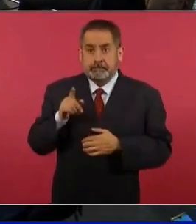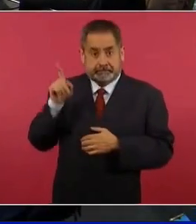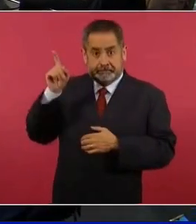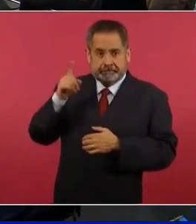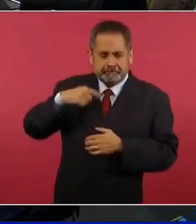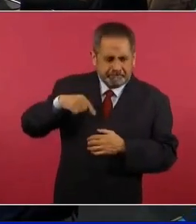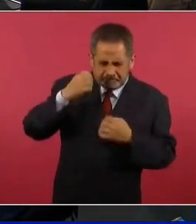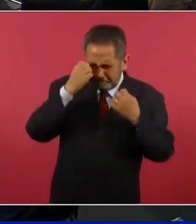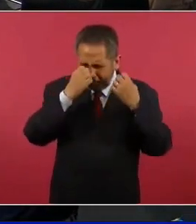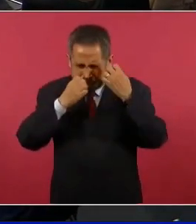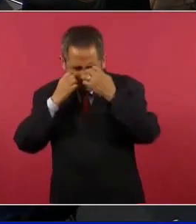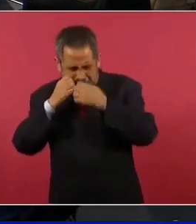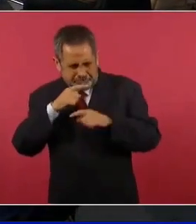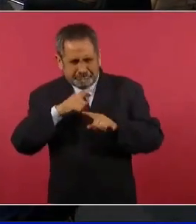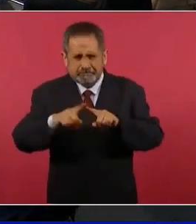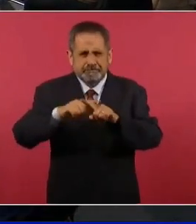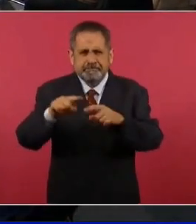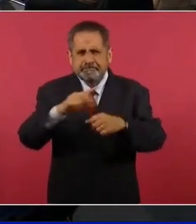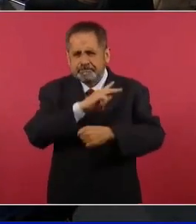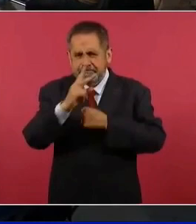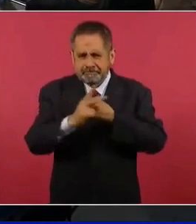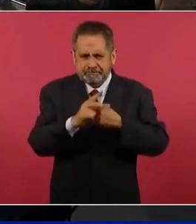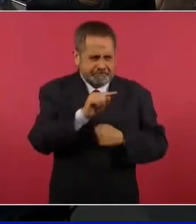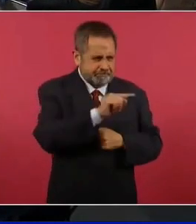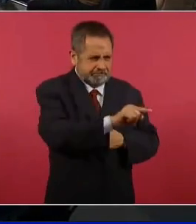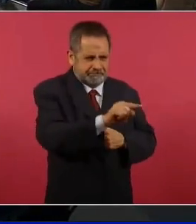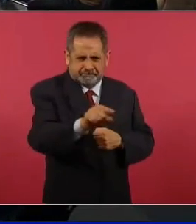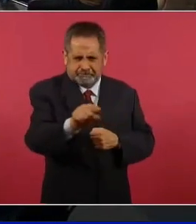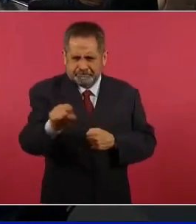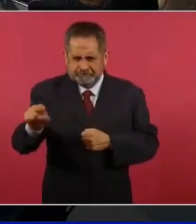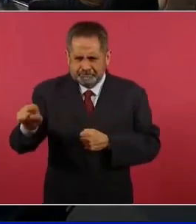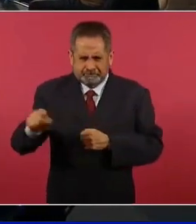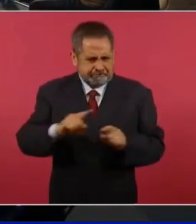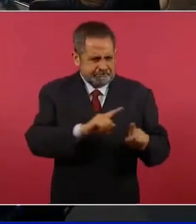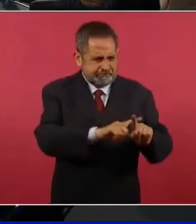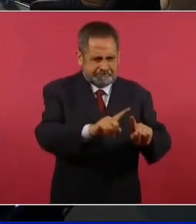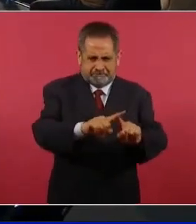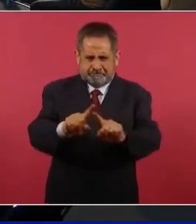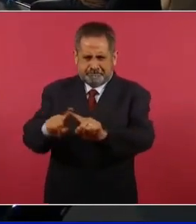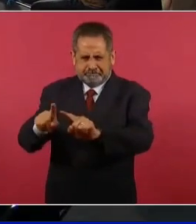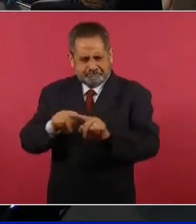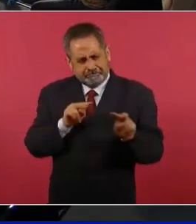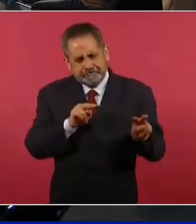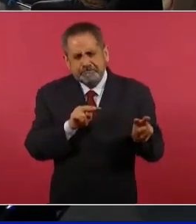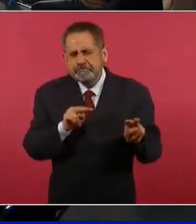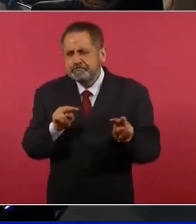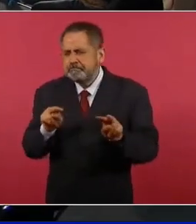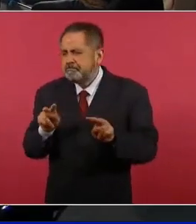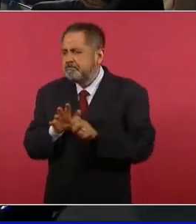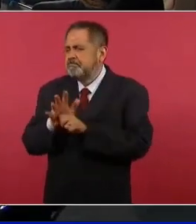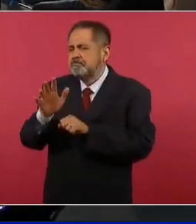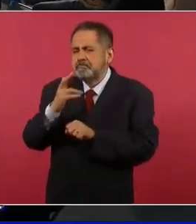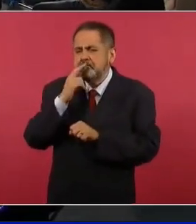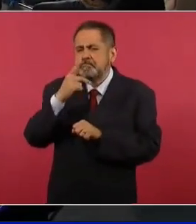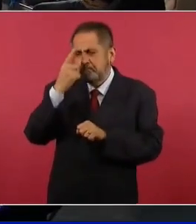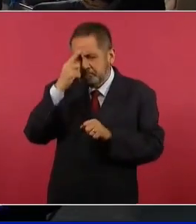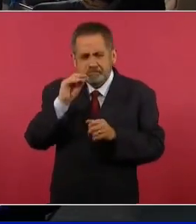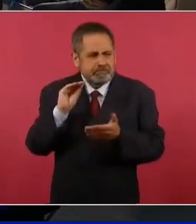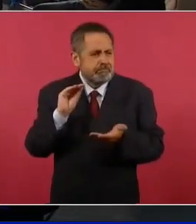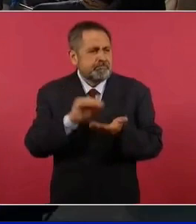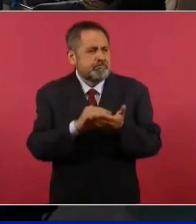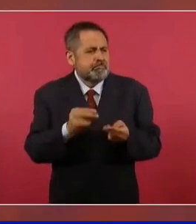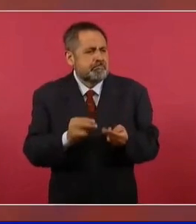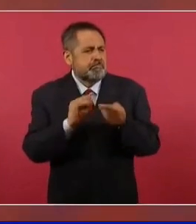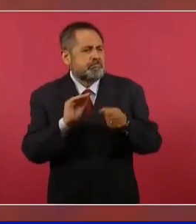análisis sobre los países en los que se debe de invertir.